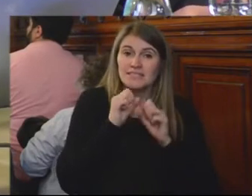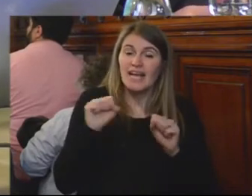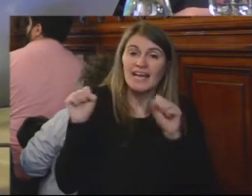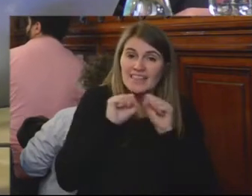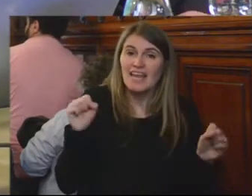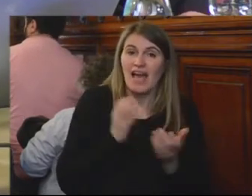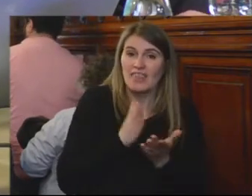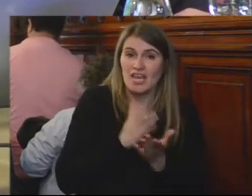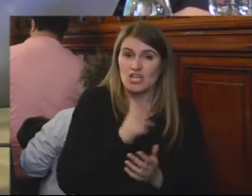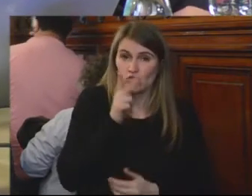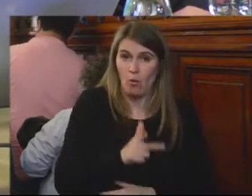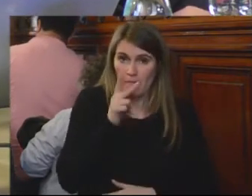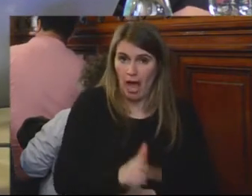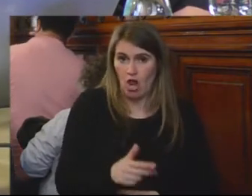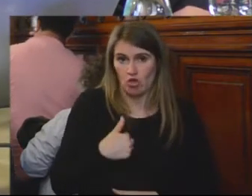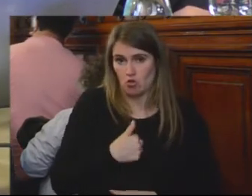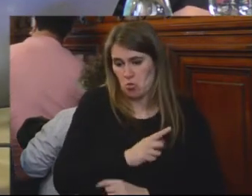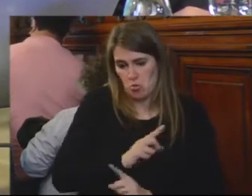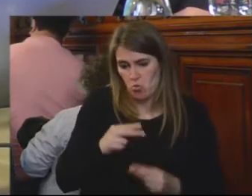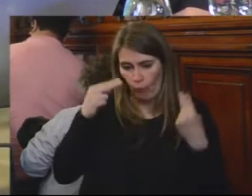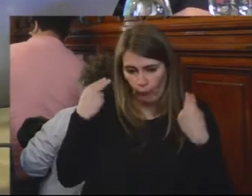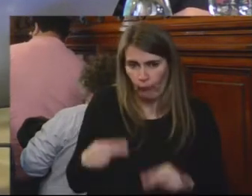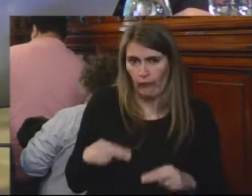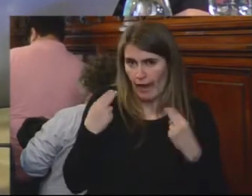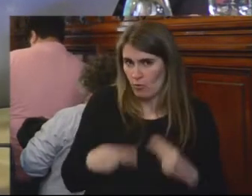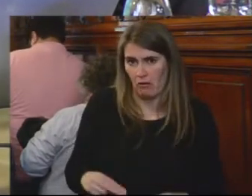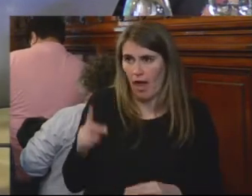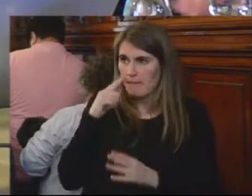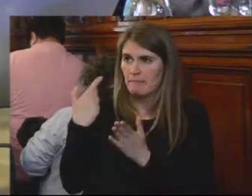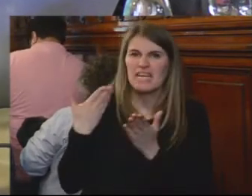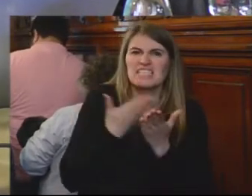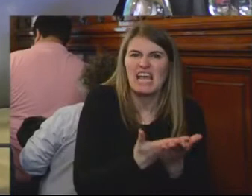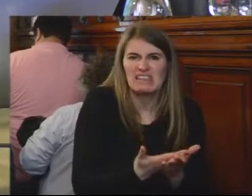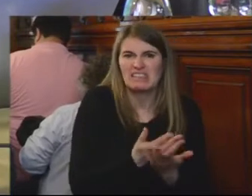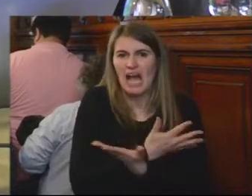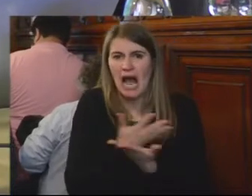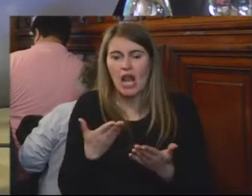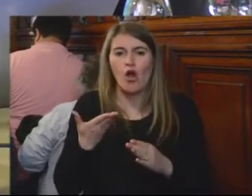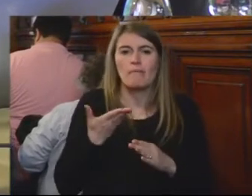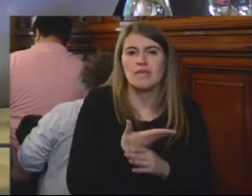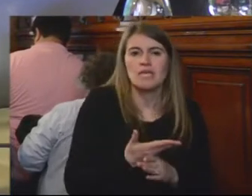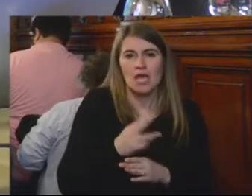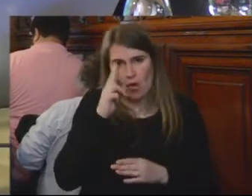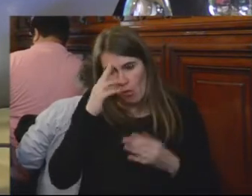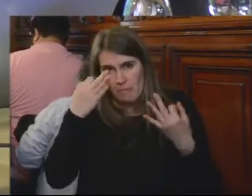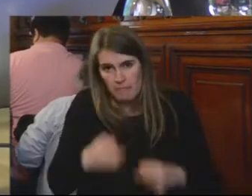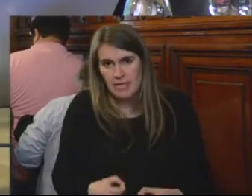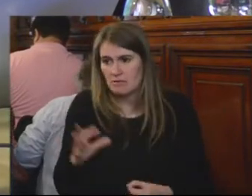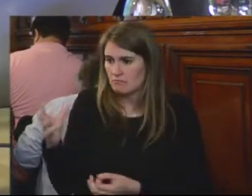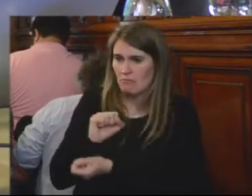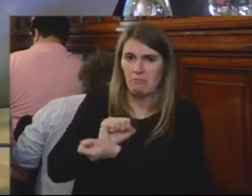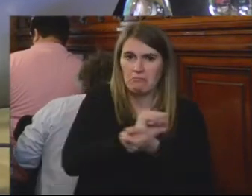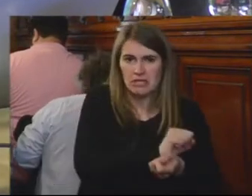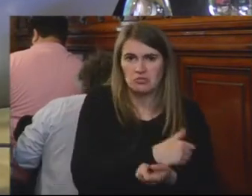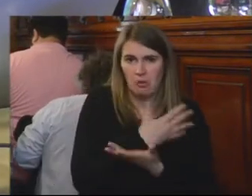cultural no efectúa ni efecto jamás presentaciones en los incidentes sobre solicitudes de cumplimiento de prevención de libertad bajo la modalidad